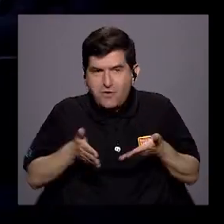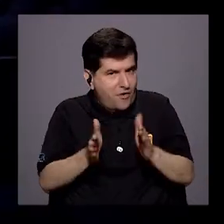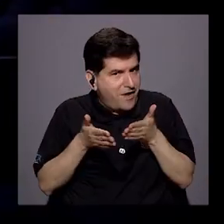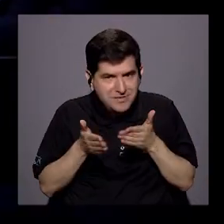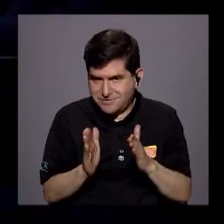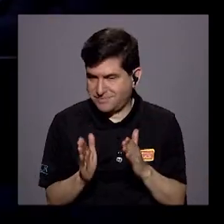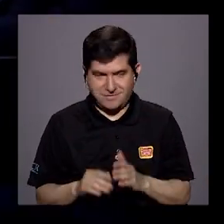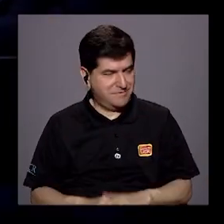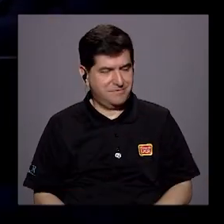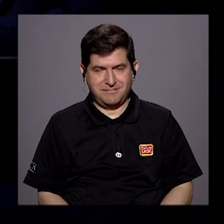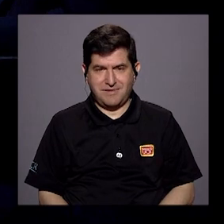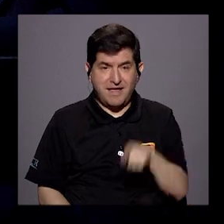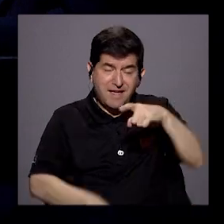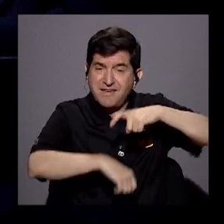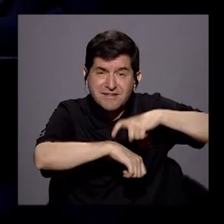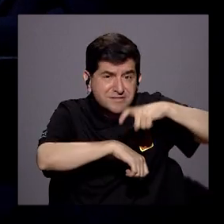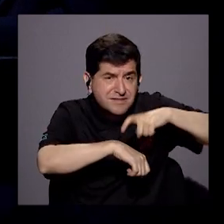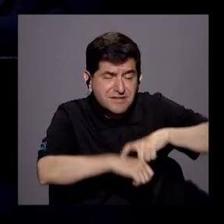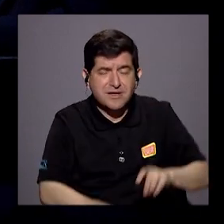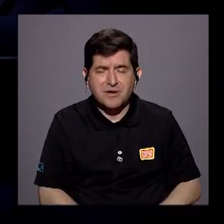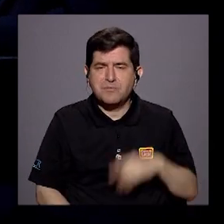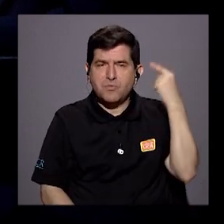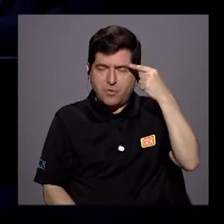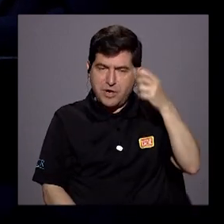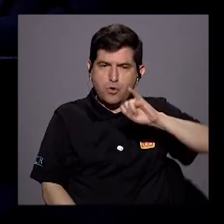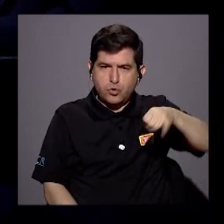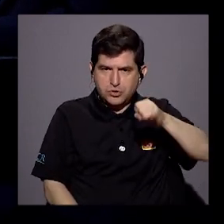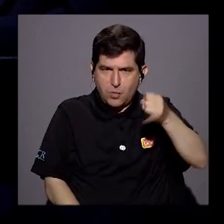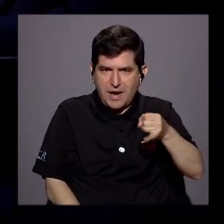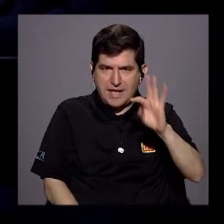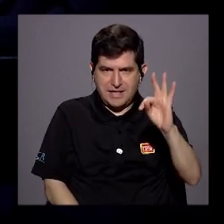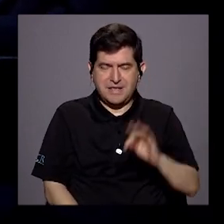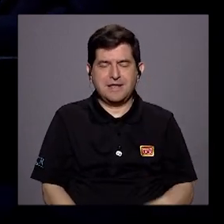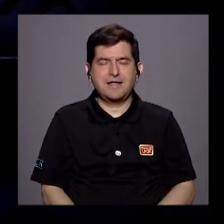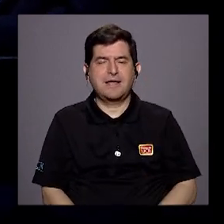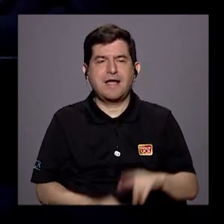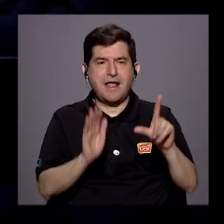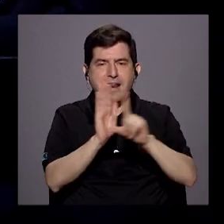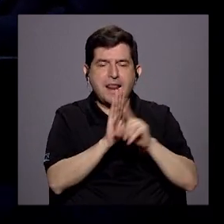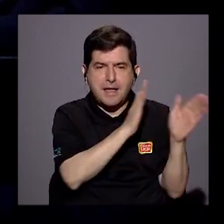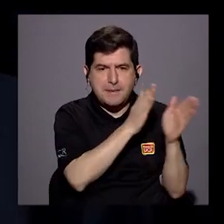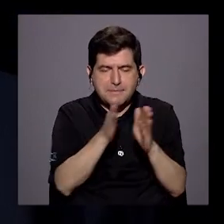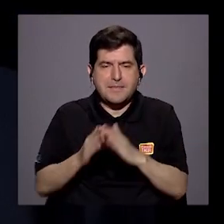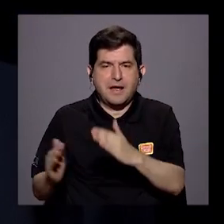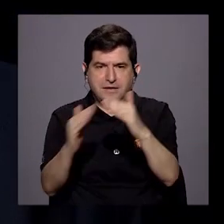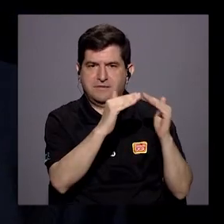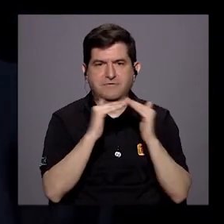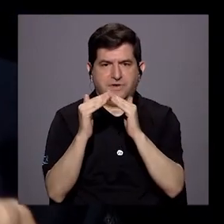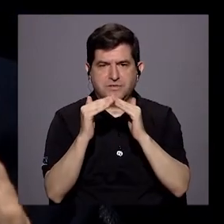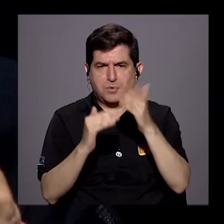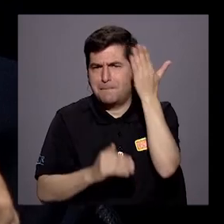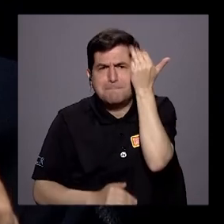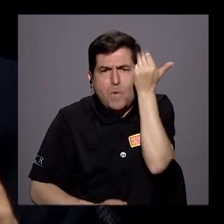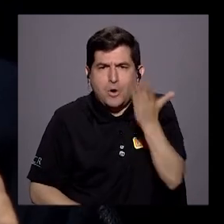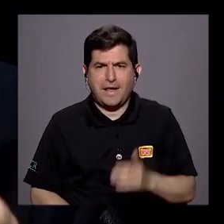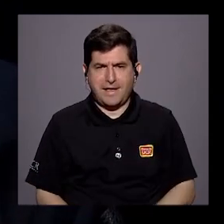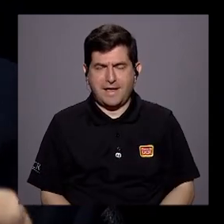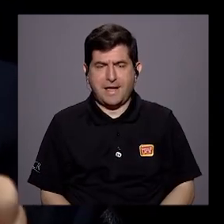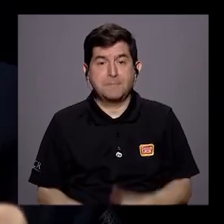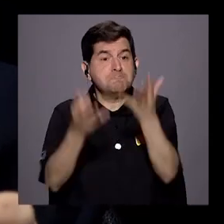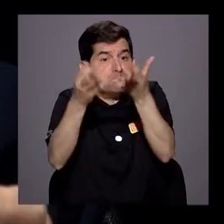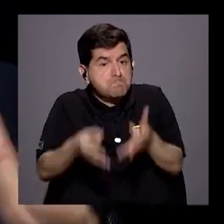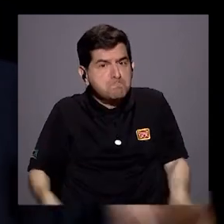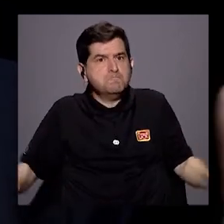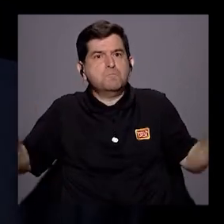y en esa época aquí sacamos la ley de planificación urbana porque porque es muy